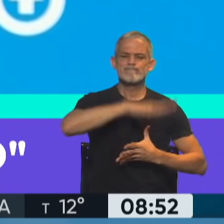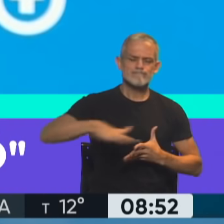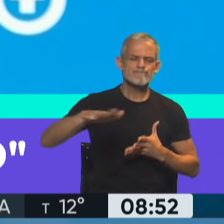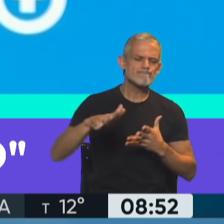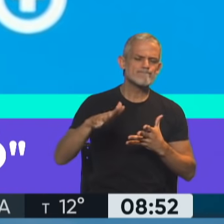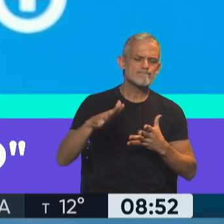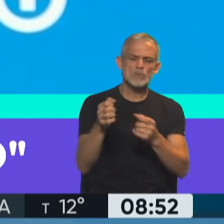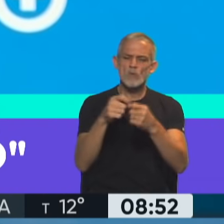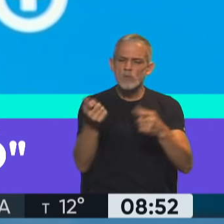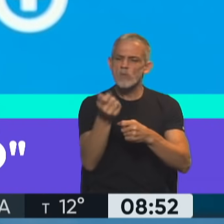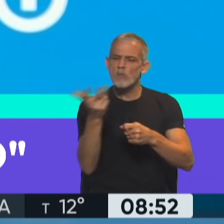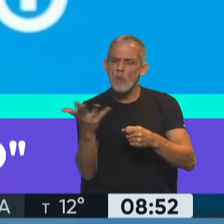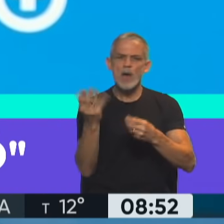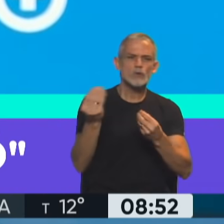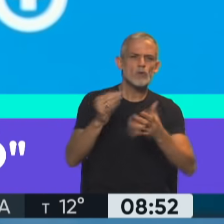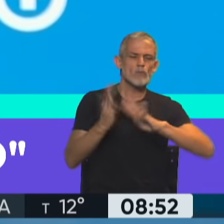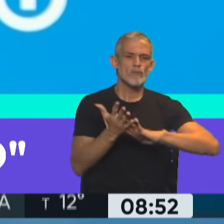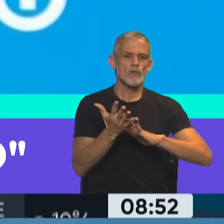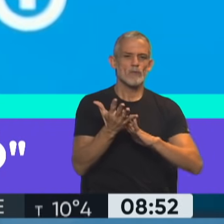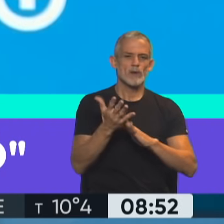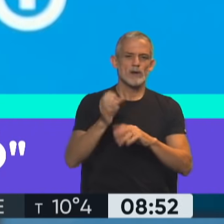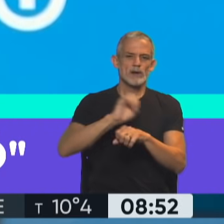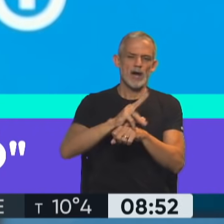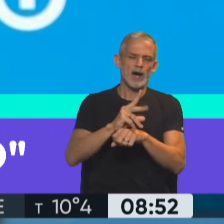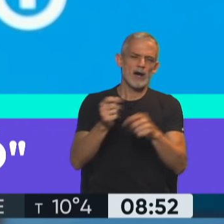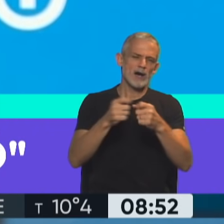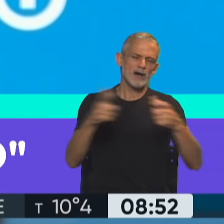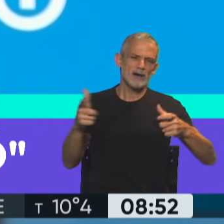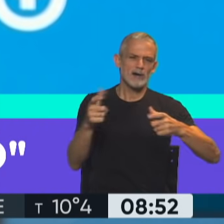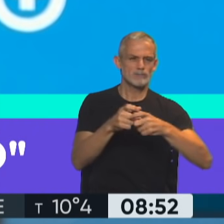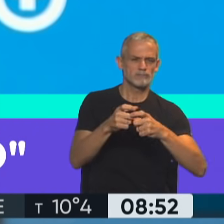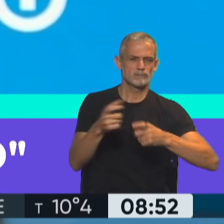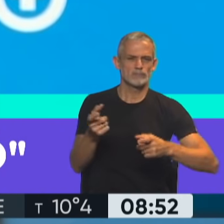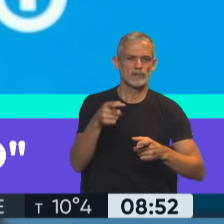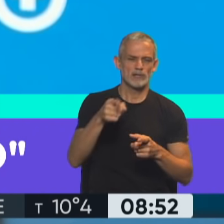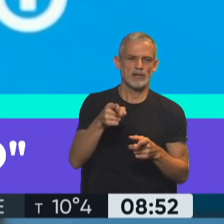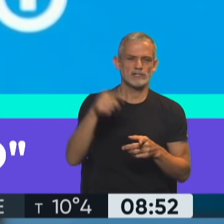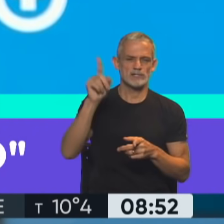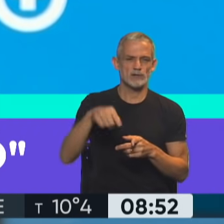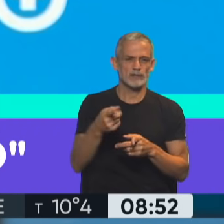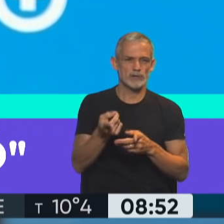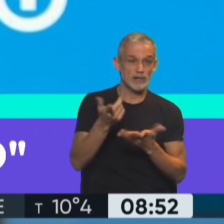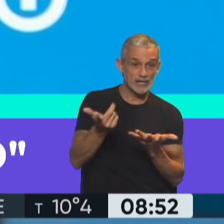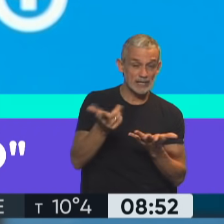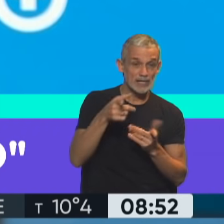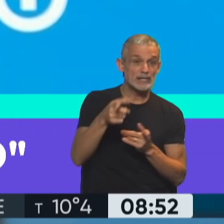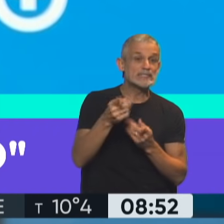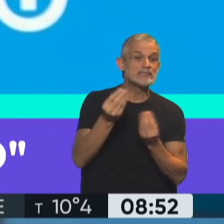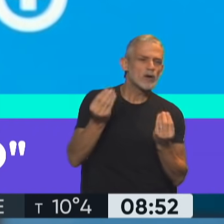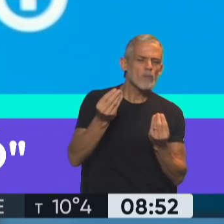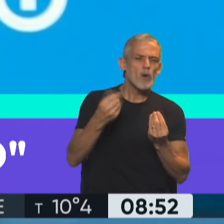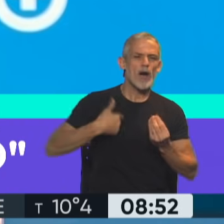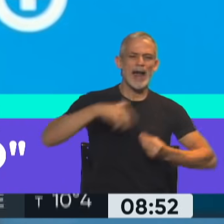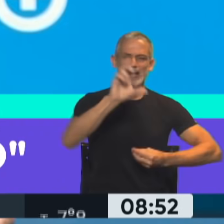los indicadores y cómo se ha venido comportando esta pandemia acá y de qué manera viene impactando en la